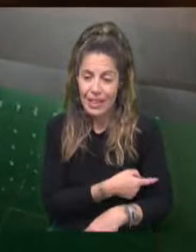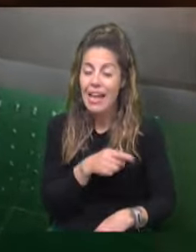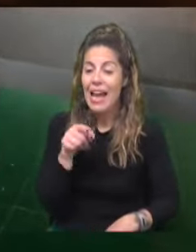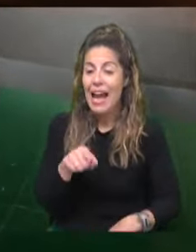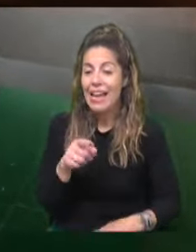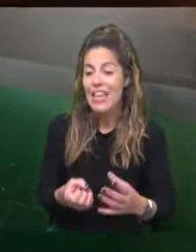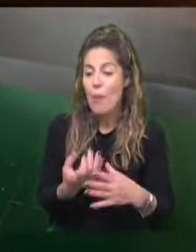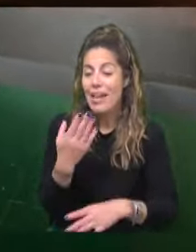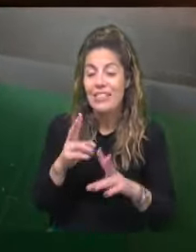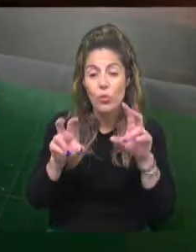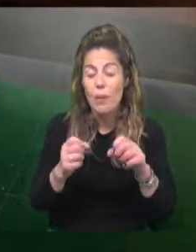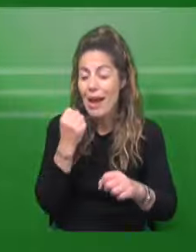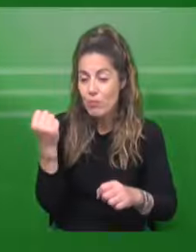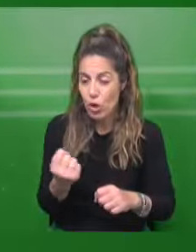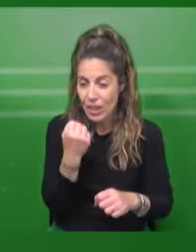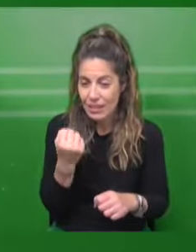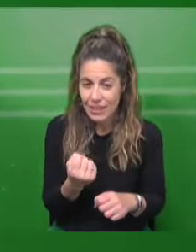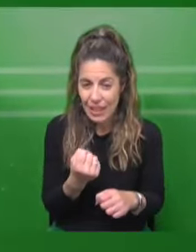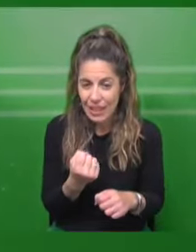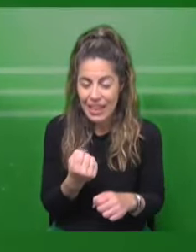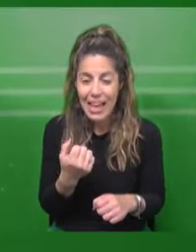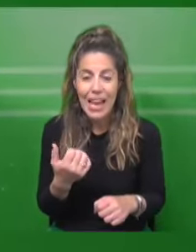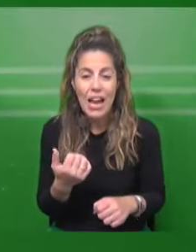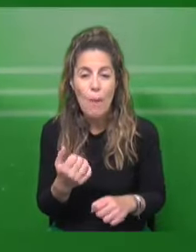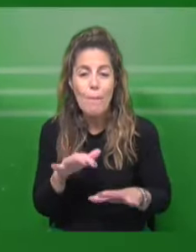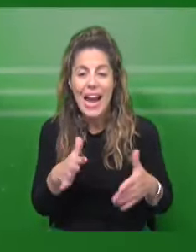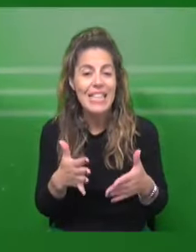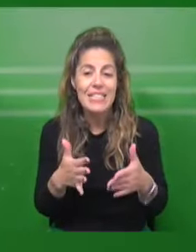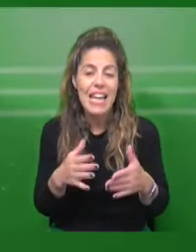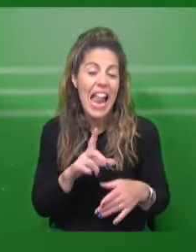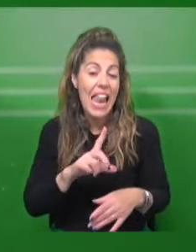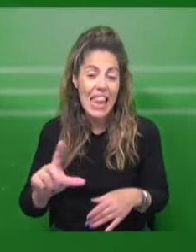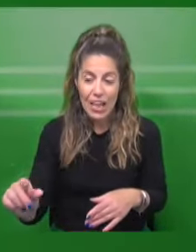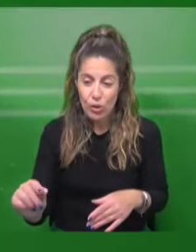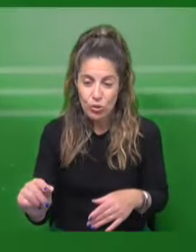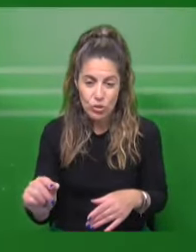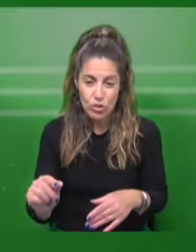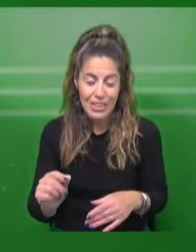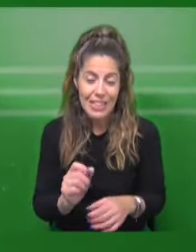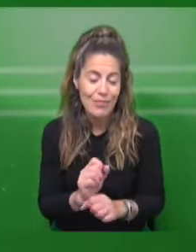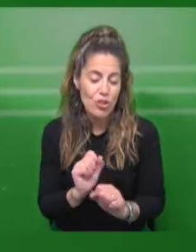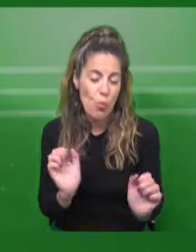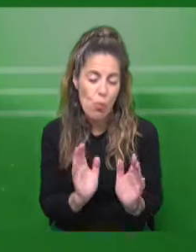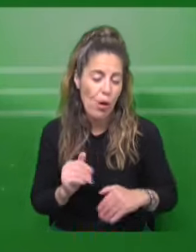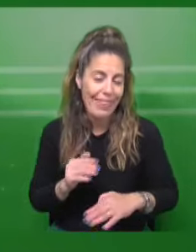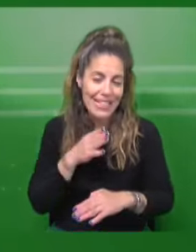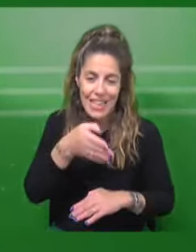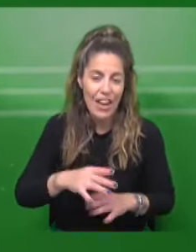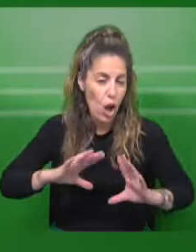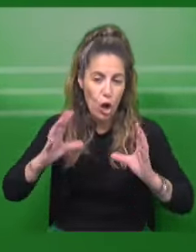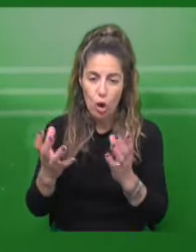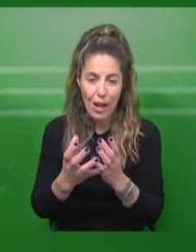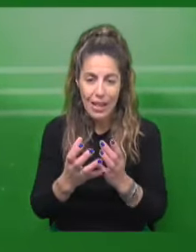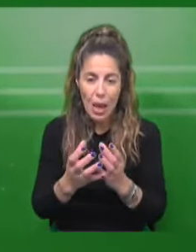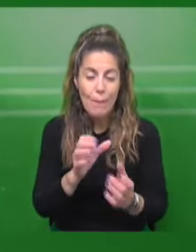aparece un asunto que es clave que es así como parece que queda muy lejos y por lo tanto inaccesible lo global para los Estados